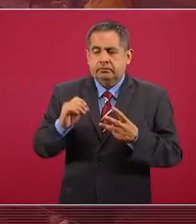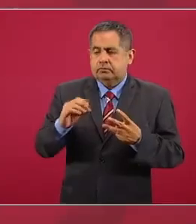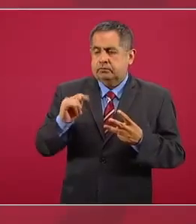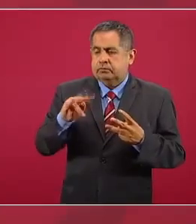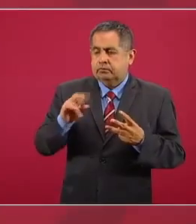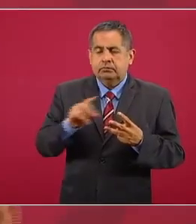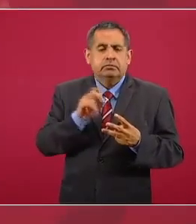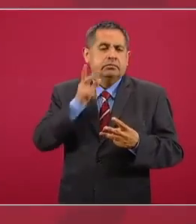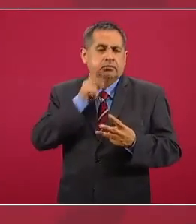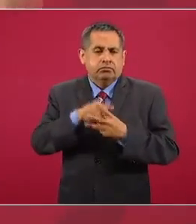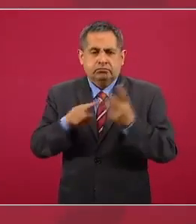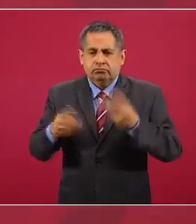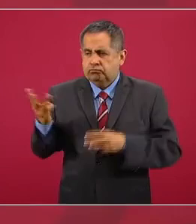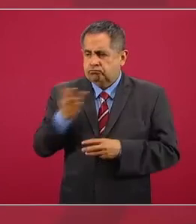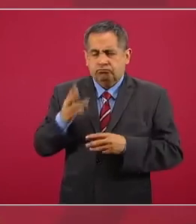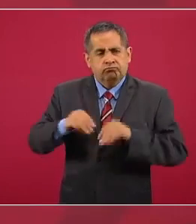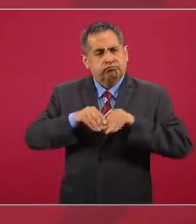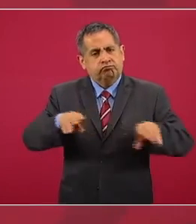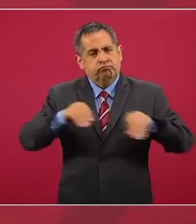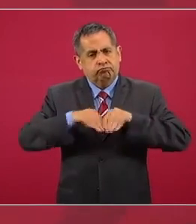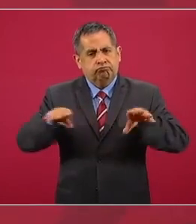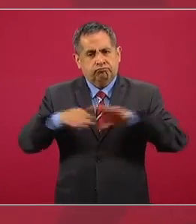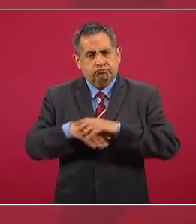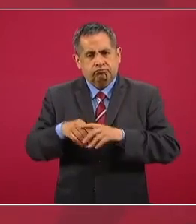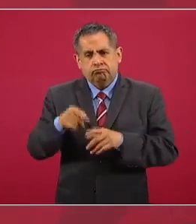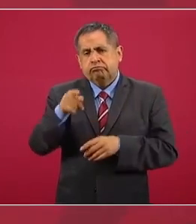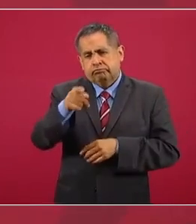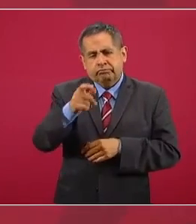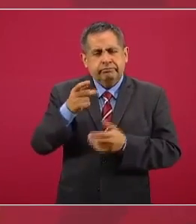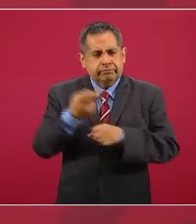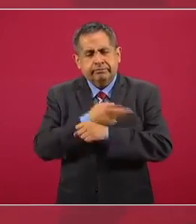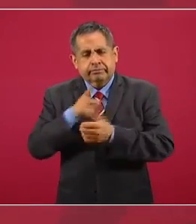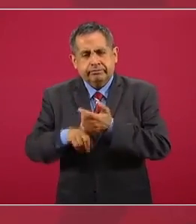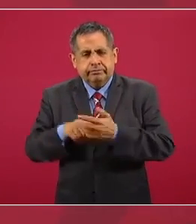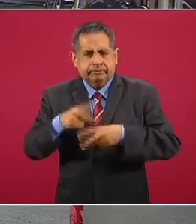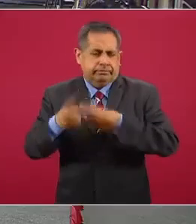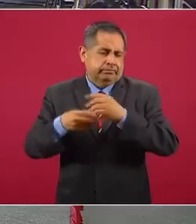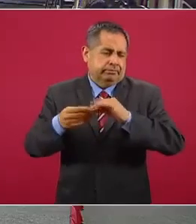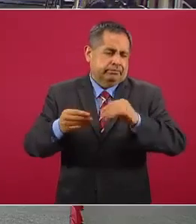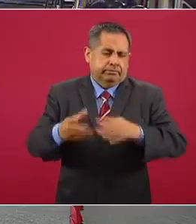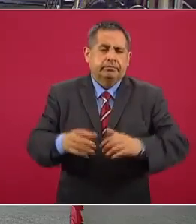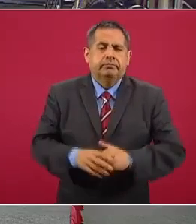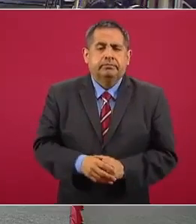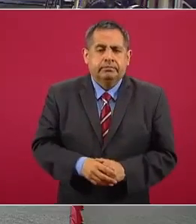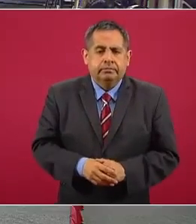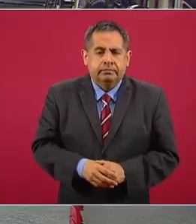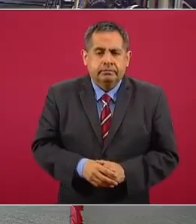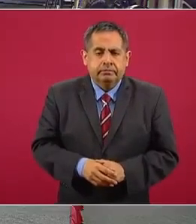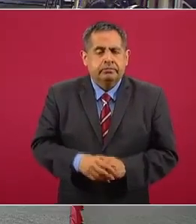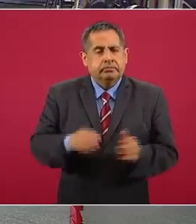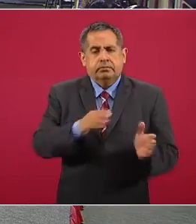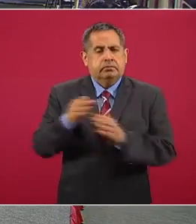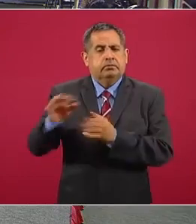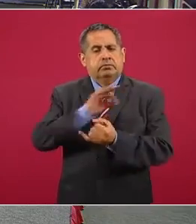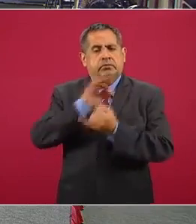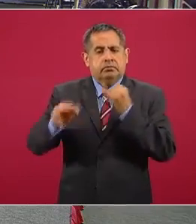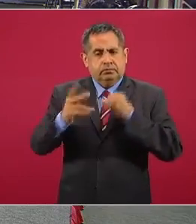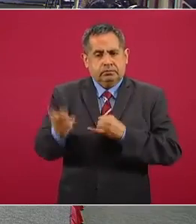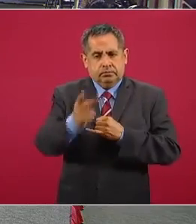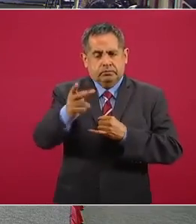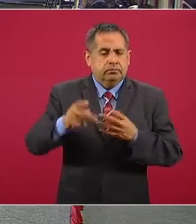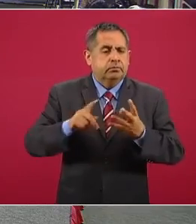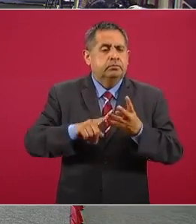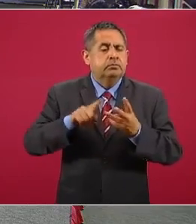de Pemex, y que informe sobre estas empresas públicas en general. Ya en última pregunta,